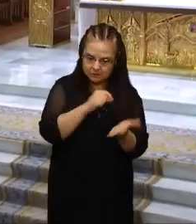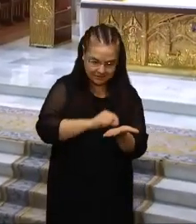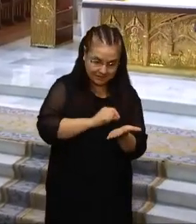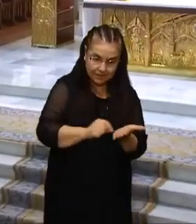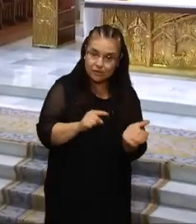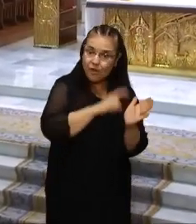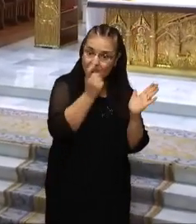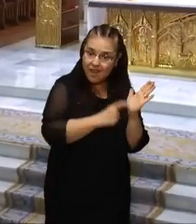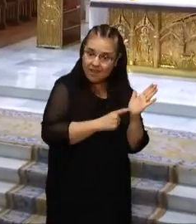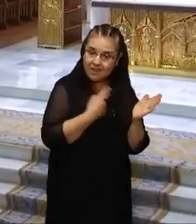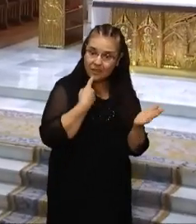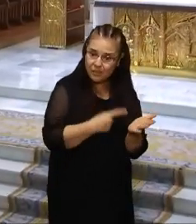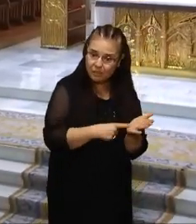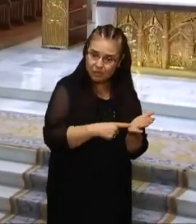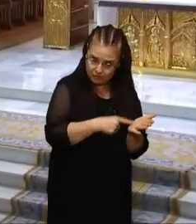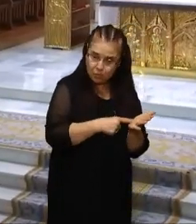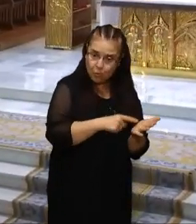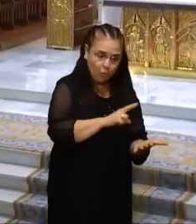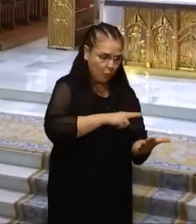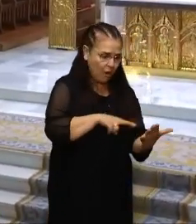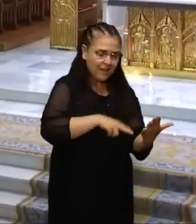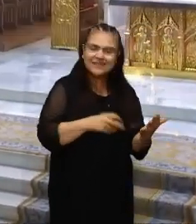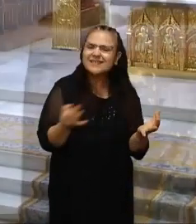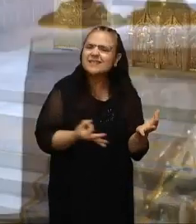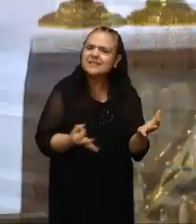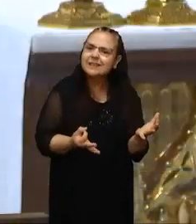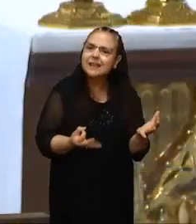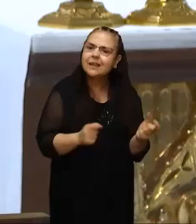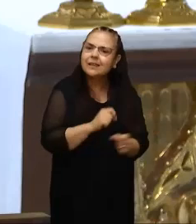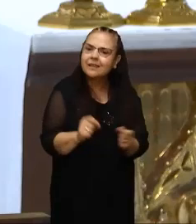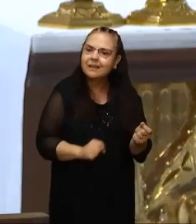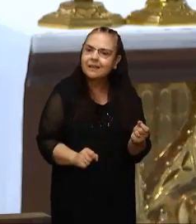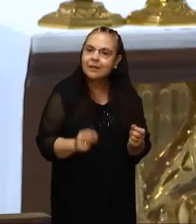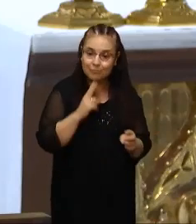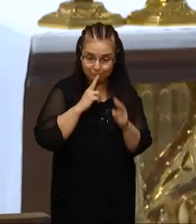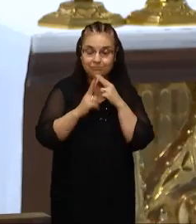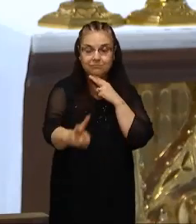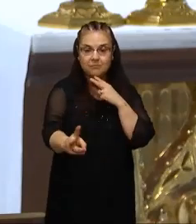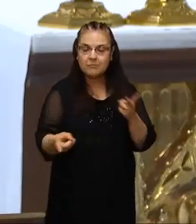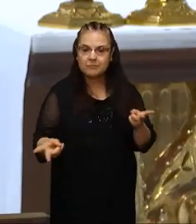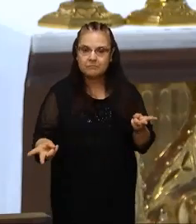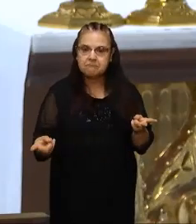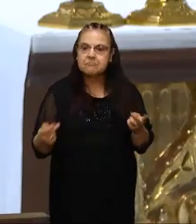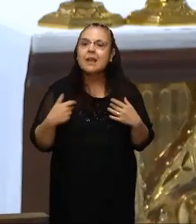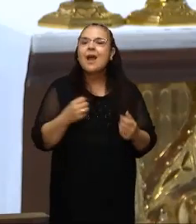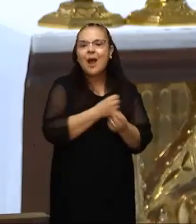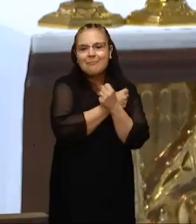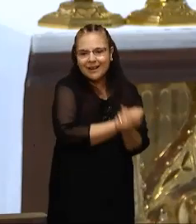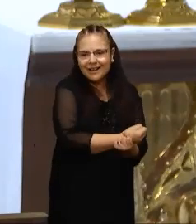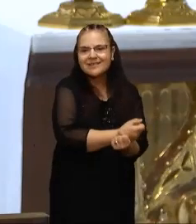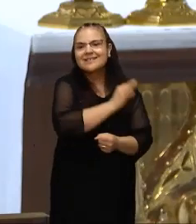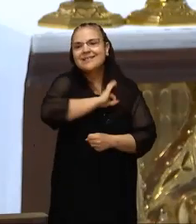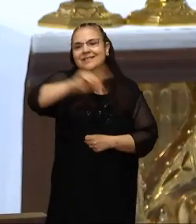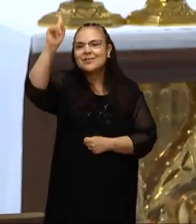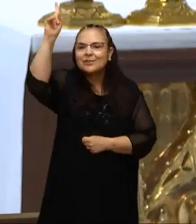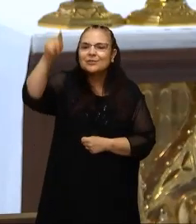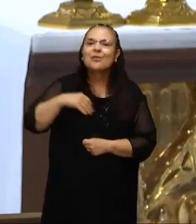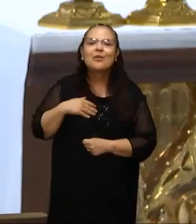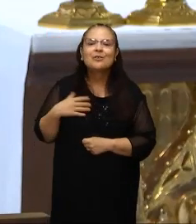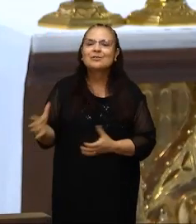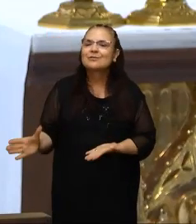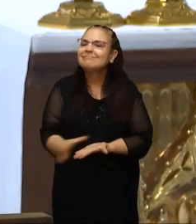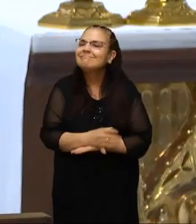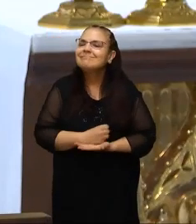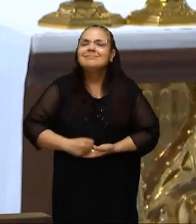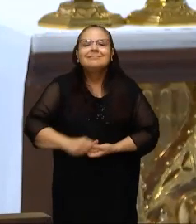ley? ¿Qué lees en ella? Él respondió: Amarás al Señor tu Dios con todo